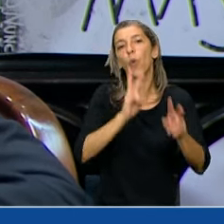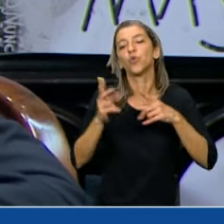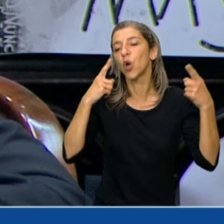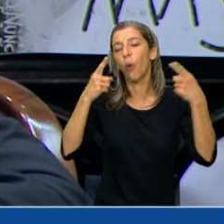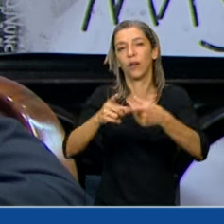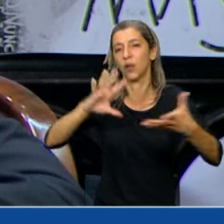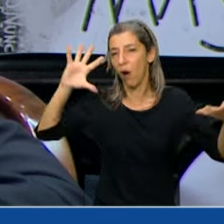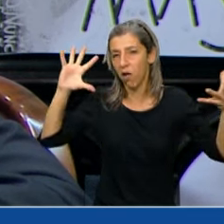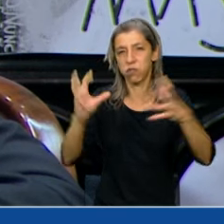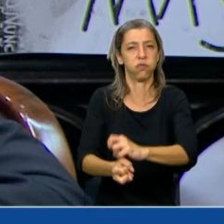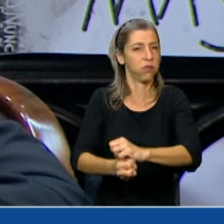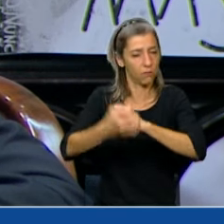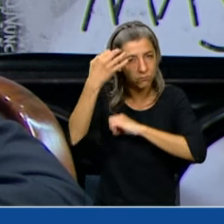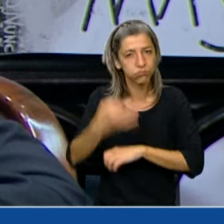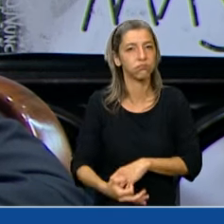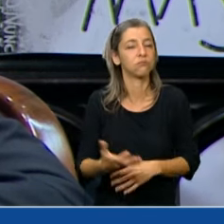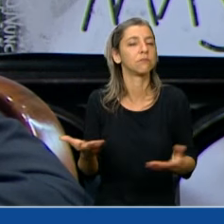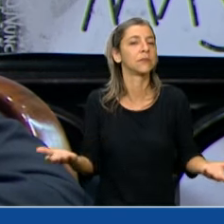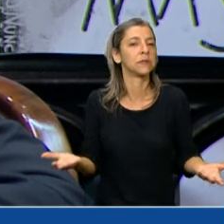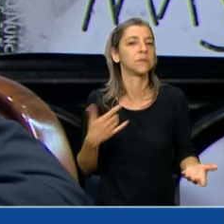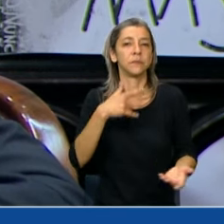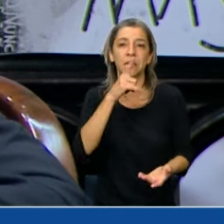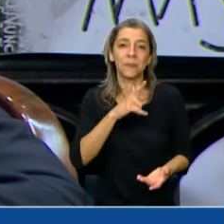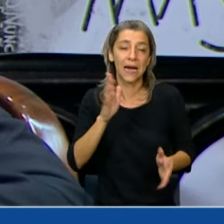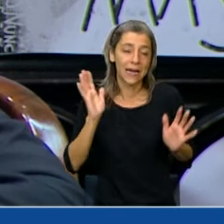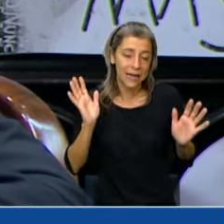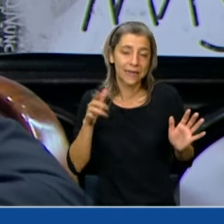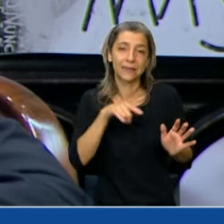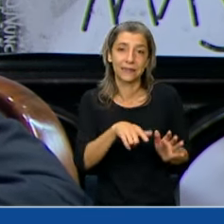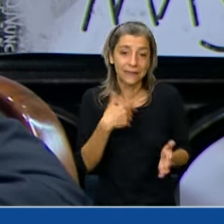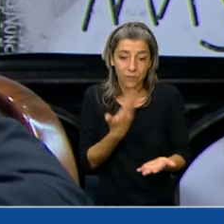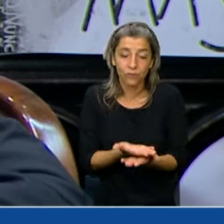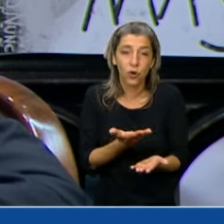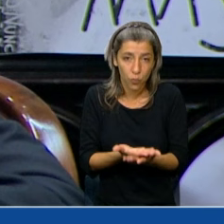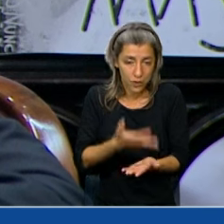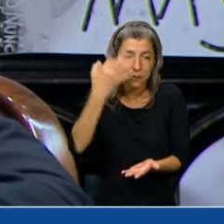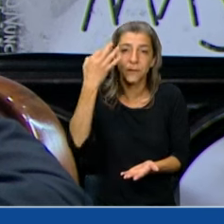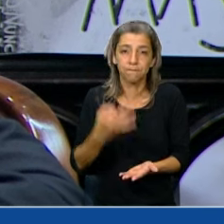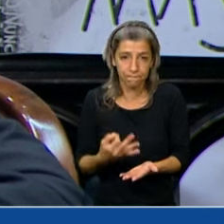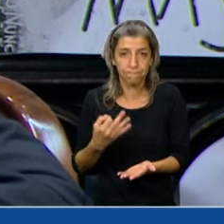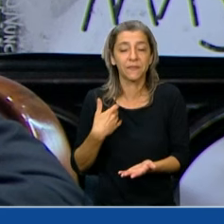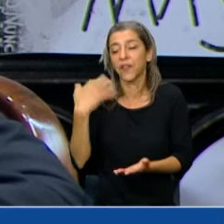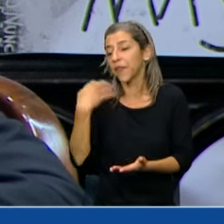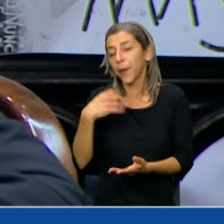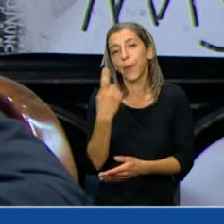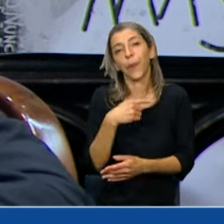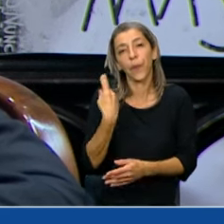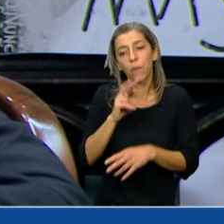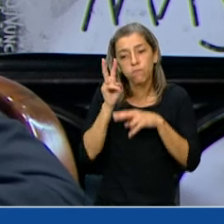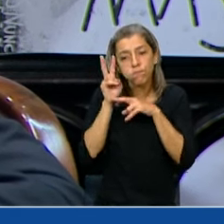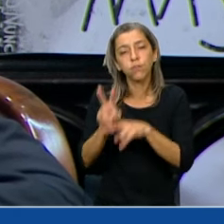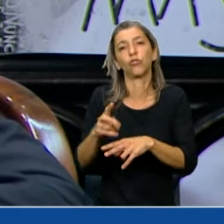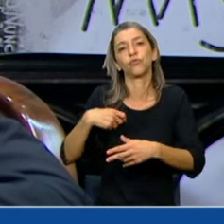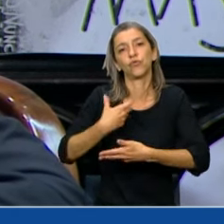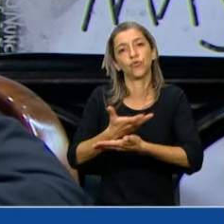entonces creo que lo que se está planteando es justo proteger al más de protegido en la